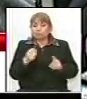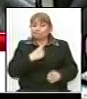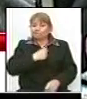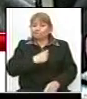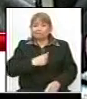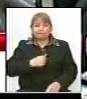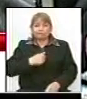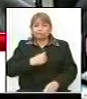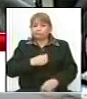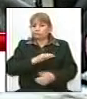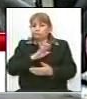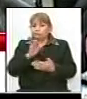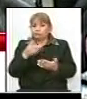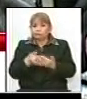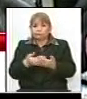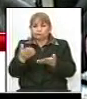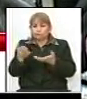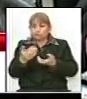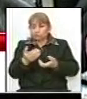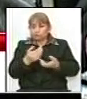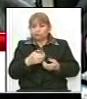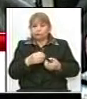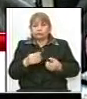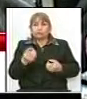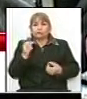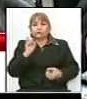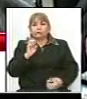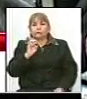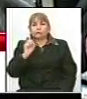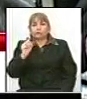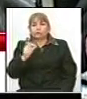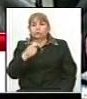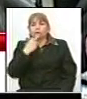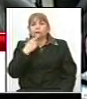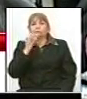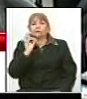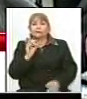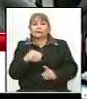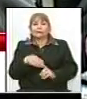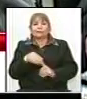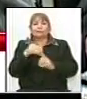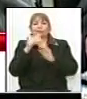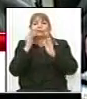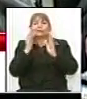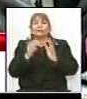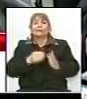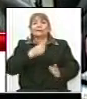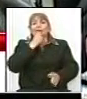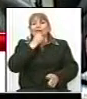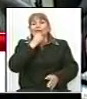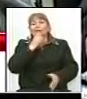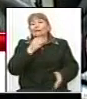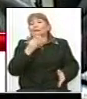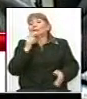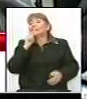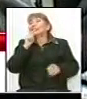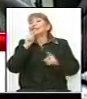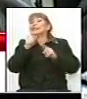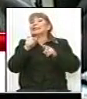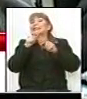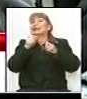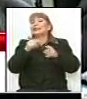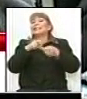lamentablemente, de todos los prestadores de servicios de salud, ¿cuántos son servicios especializados para adulto mayor? Y ahí es el gran